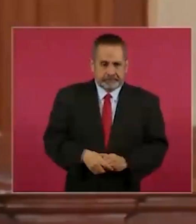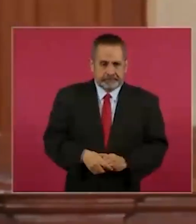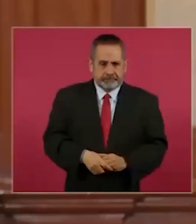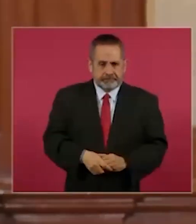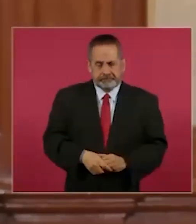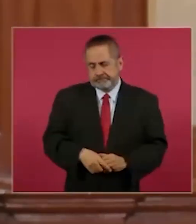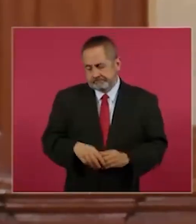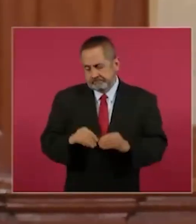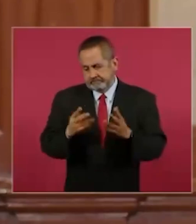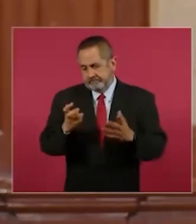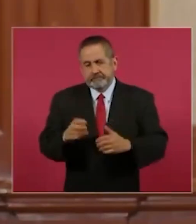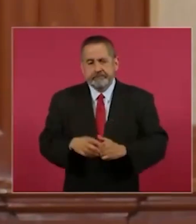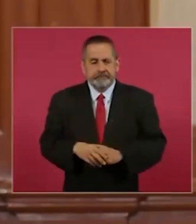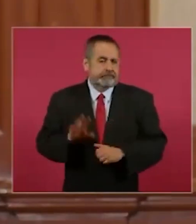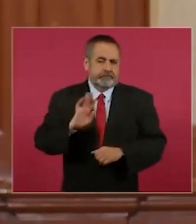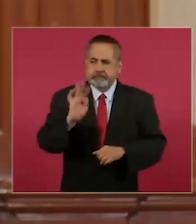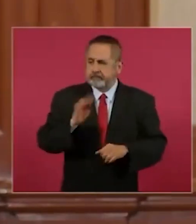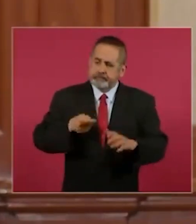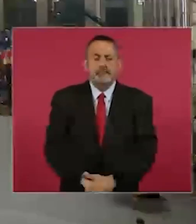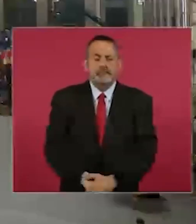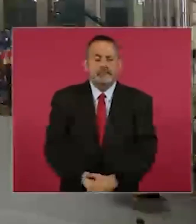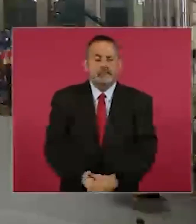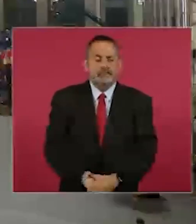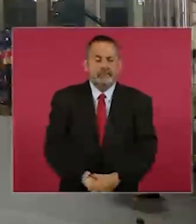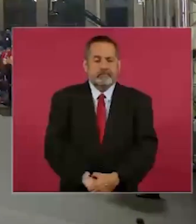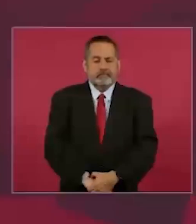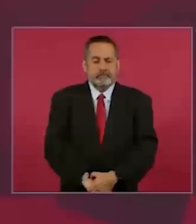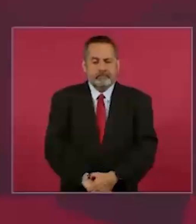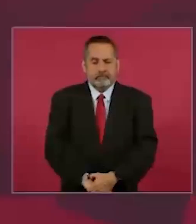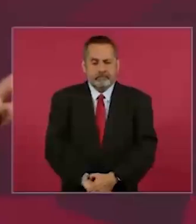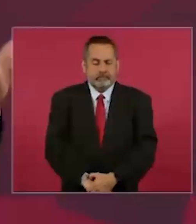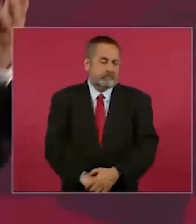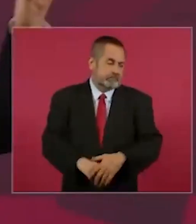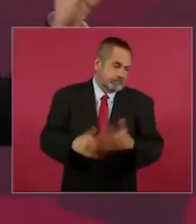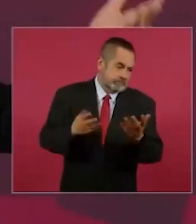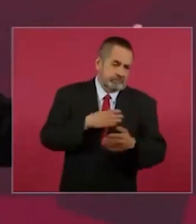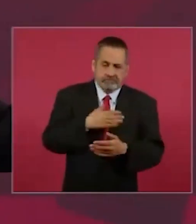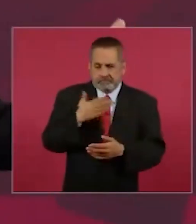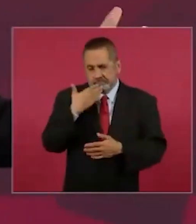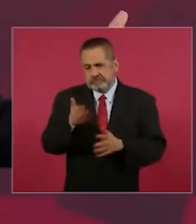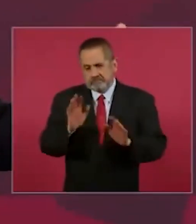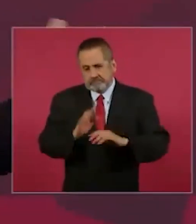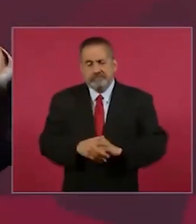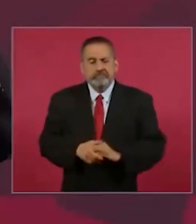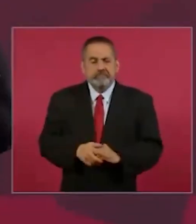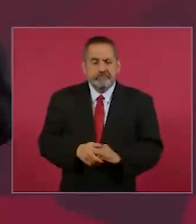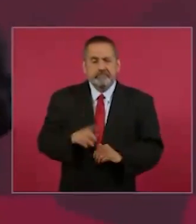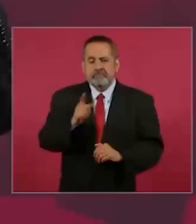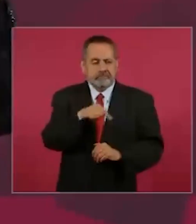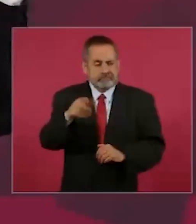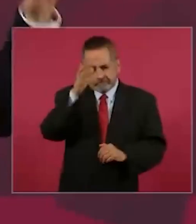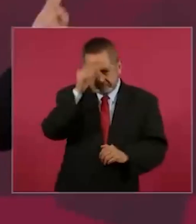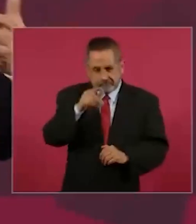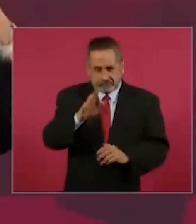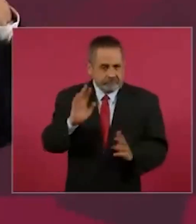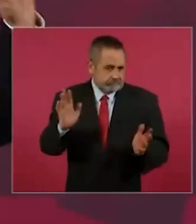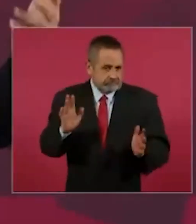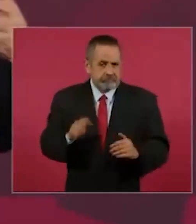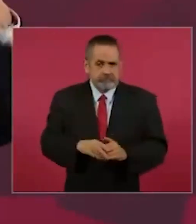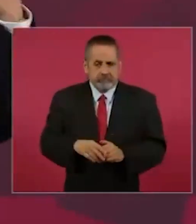Pues ya se resolvió. Pues qué bien que ya hay una Corte. Ya vieron